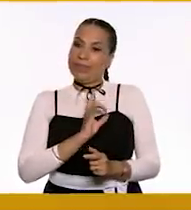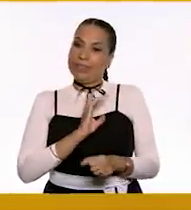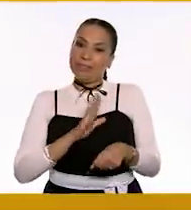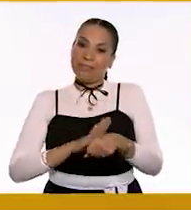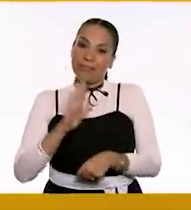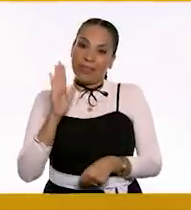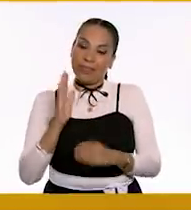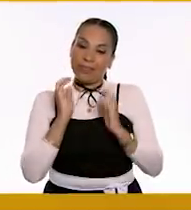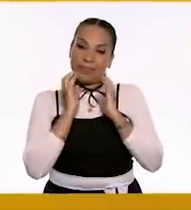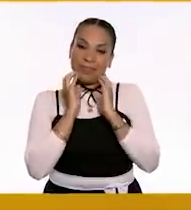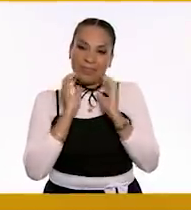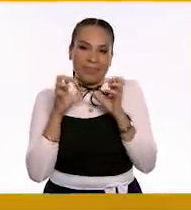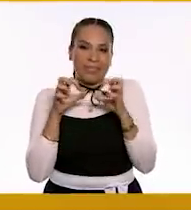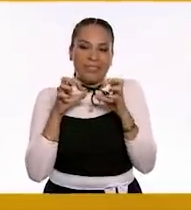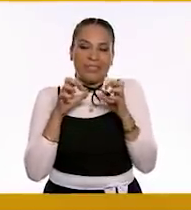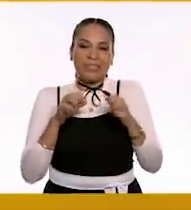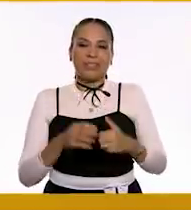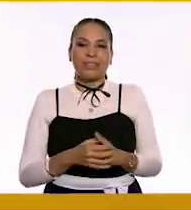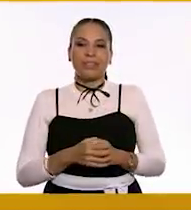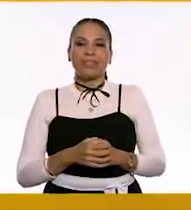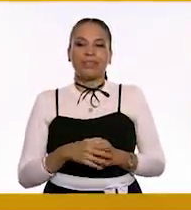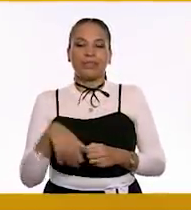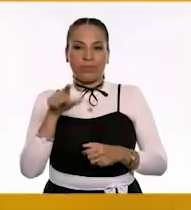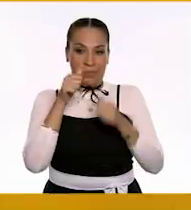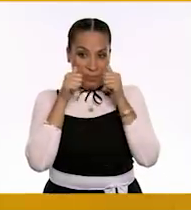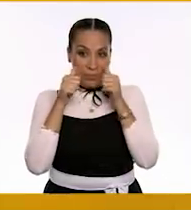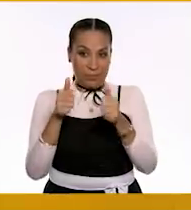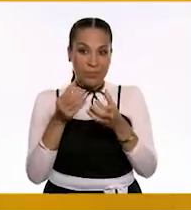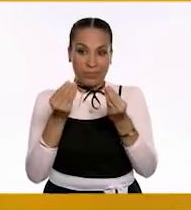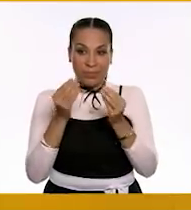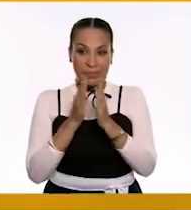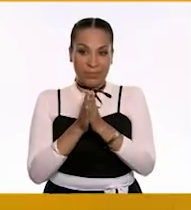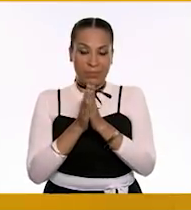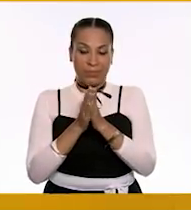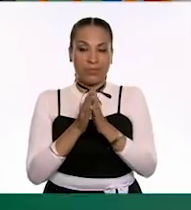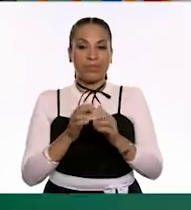Más lento. No, pongan atención, ¿eh?